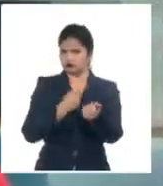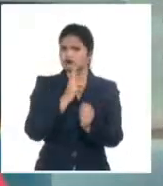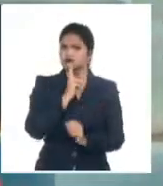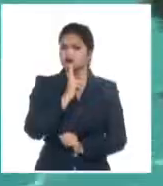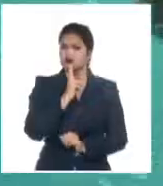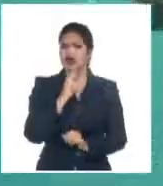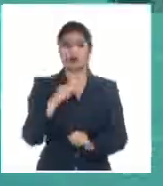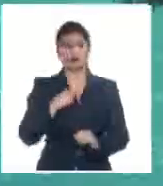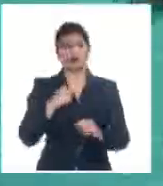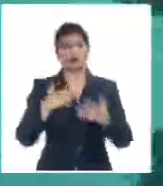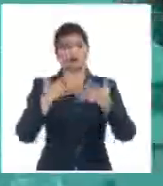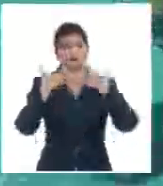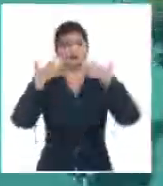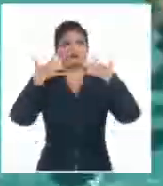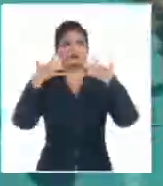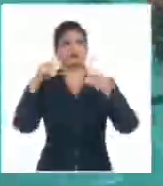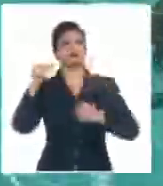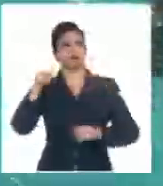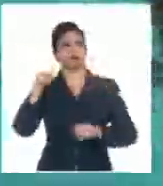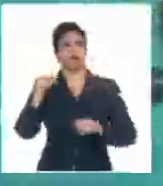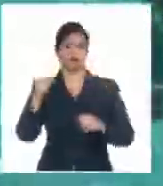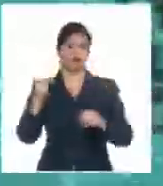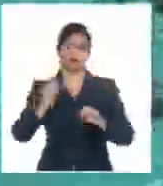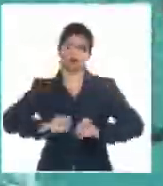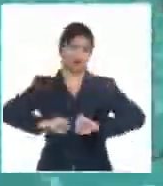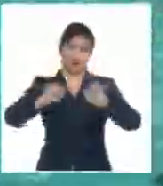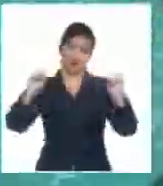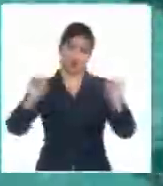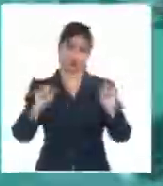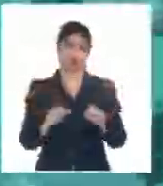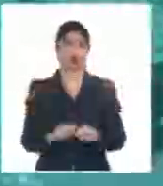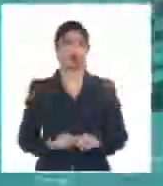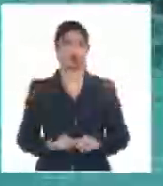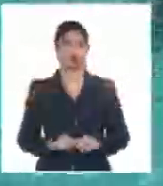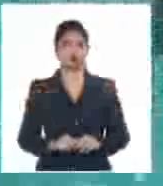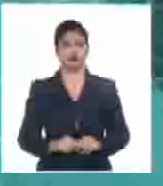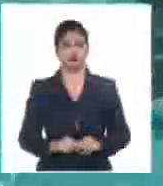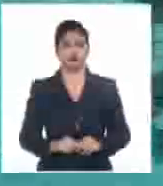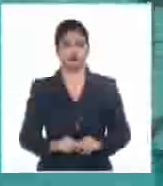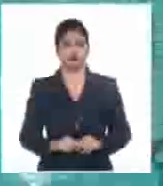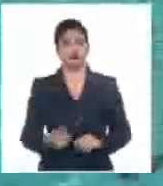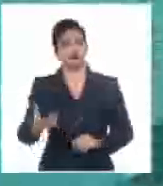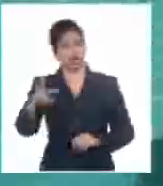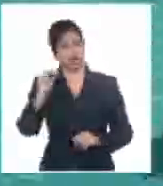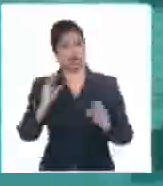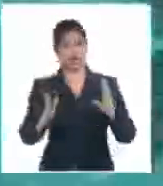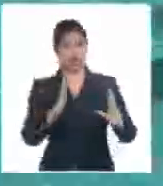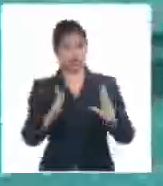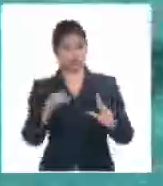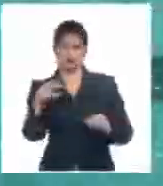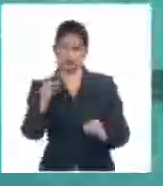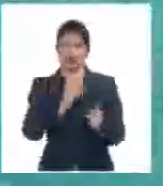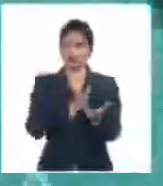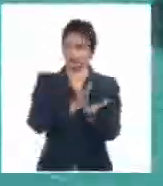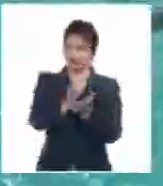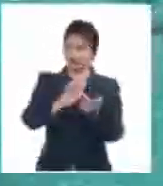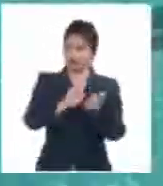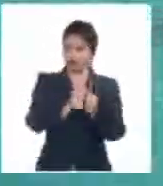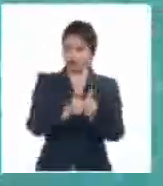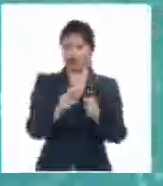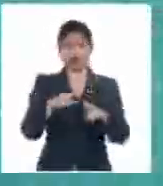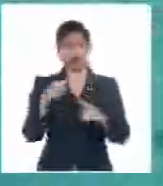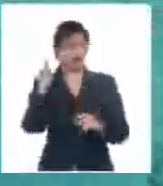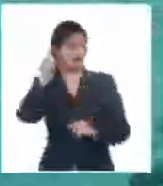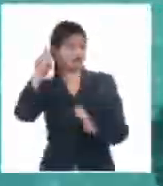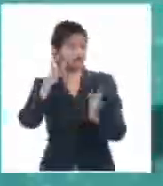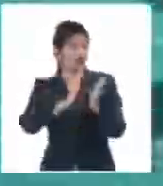Estoy muy contento con este récord, a pesar de ser una modalidad inédita, una nueva categoría, porque veníamos trabajando en los últimos meses,